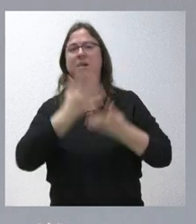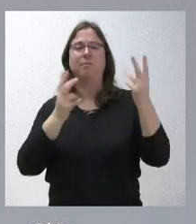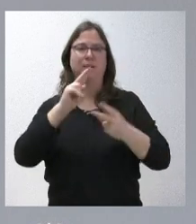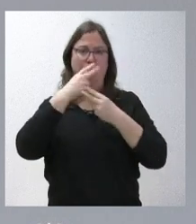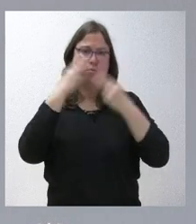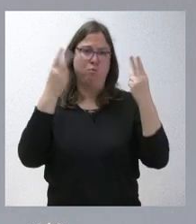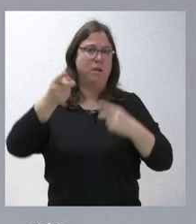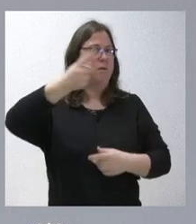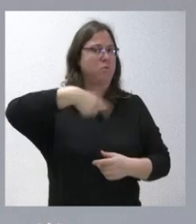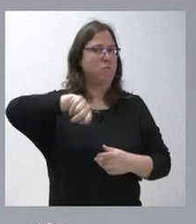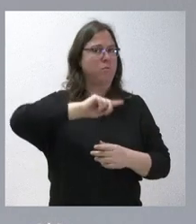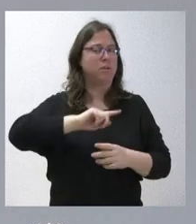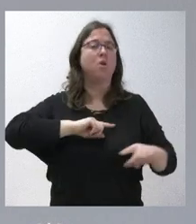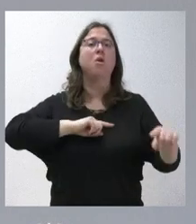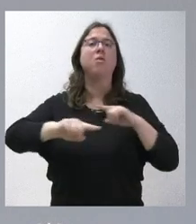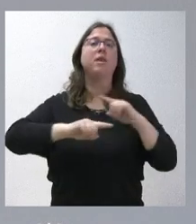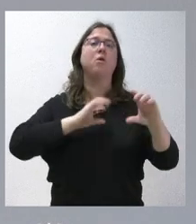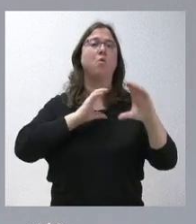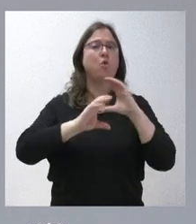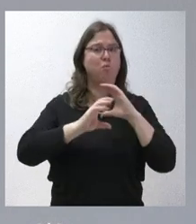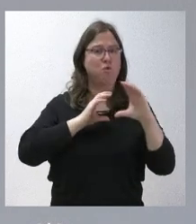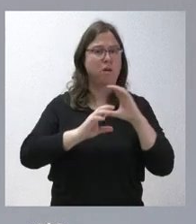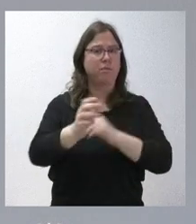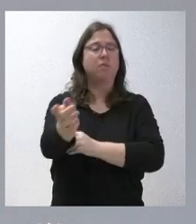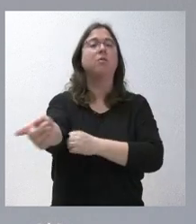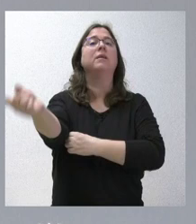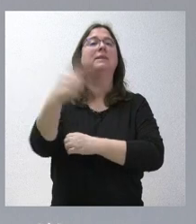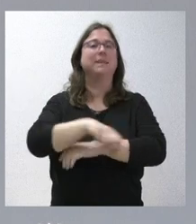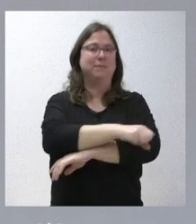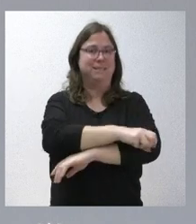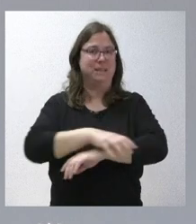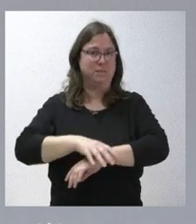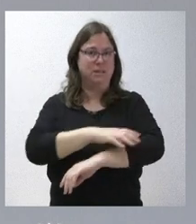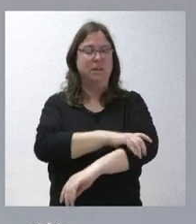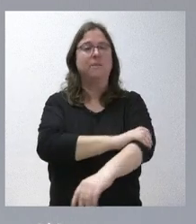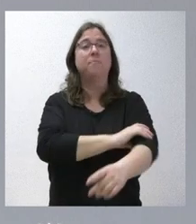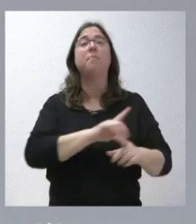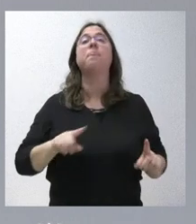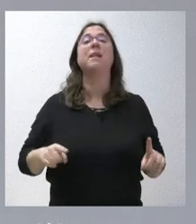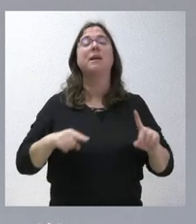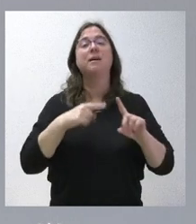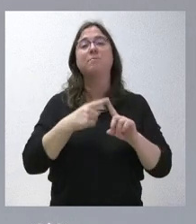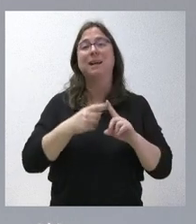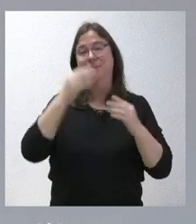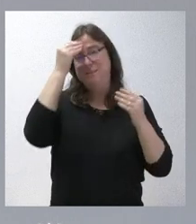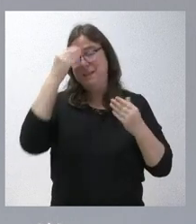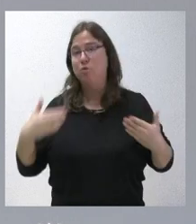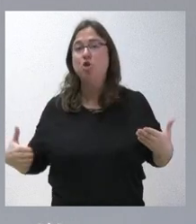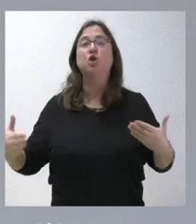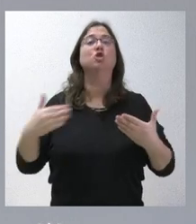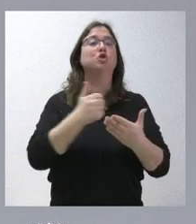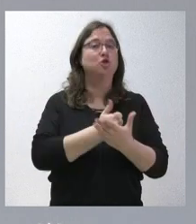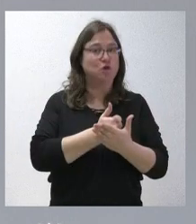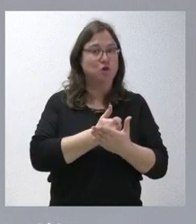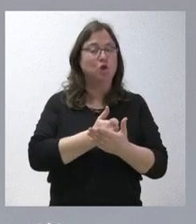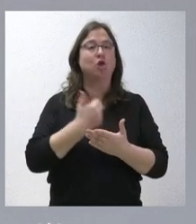públicas la dirección de comunicación que lógicamente también es transversal y por lo tanto consideramos todos incluyendo cultura que sí que